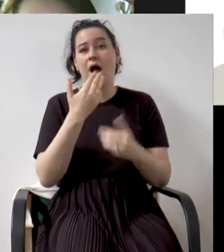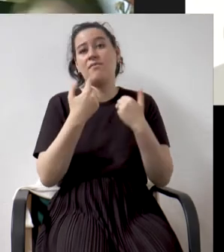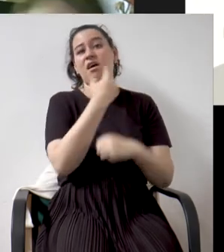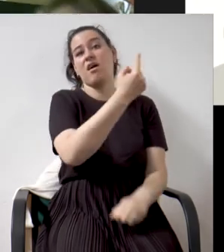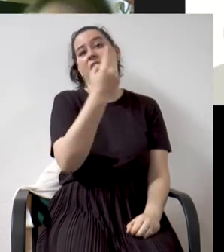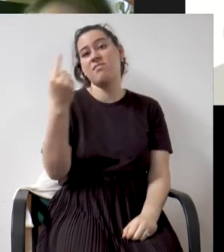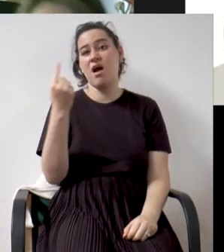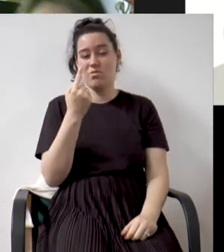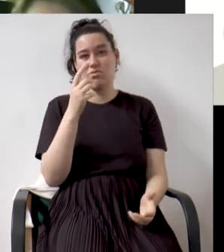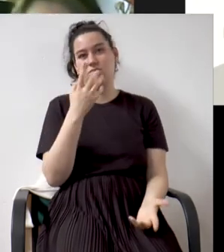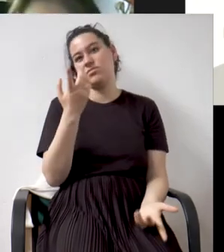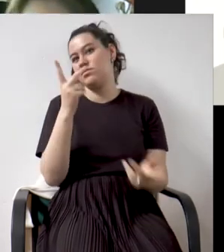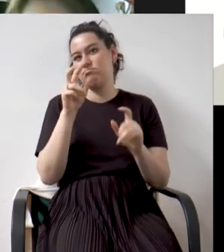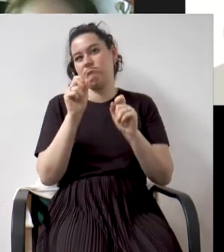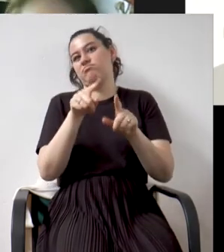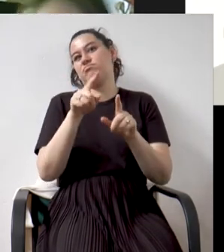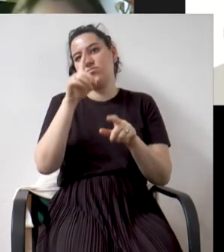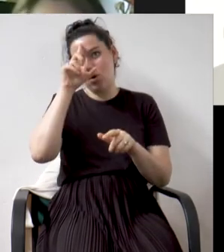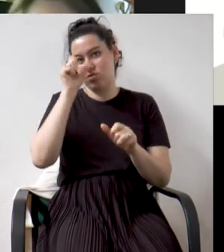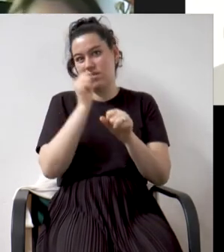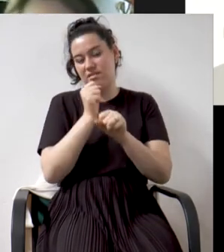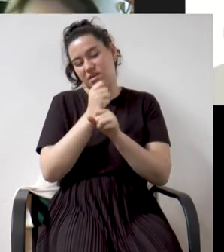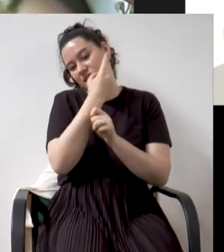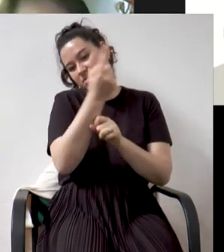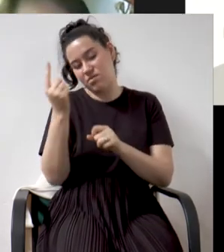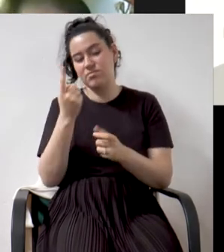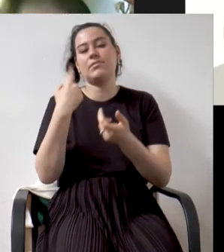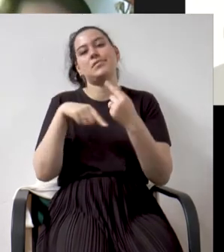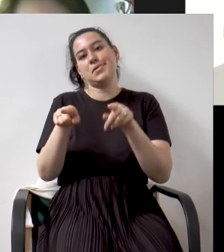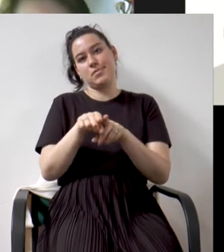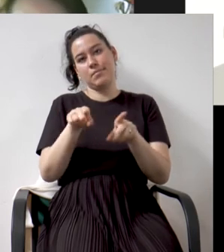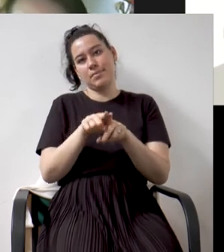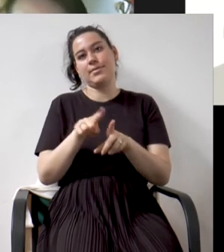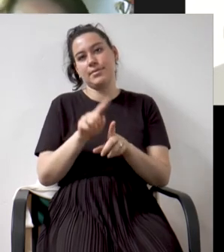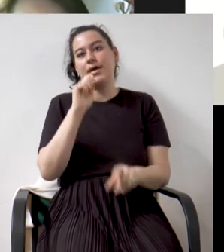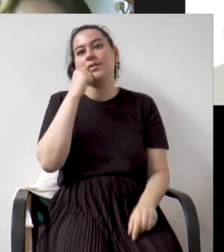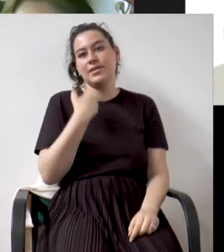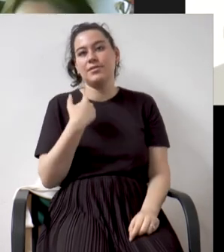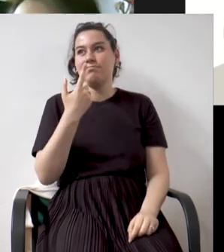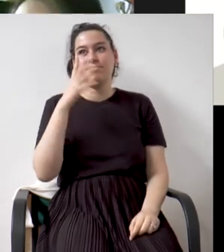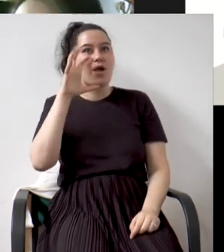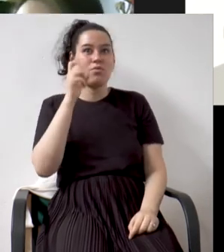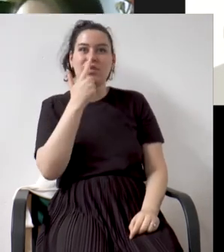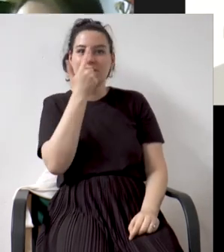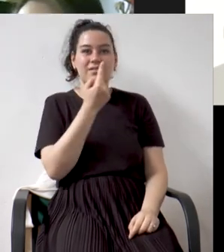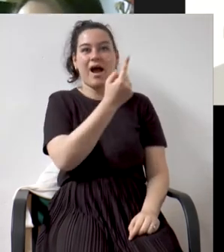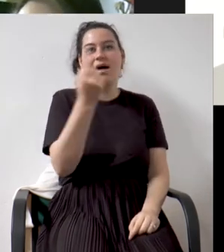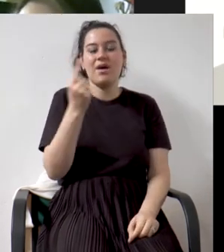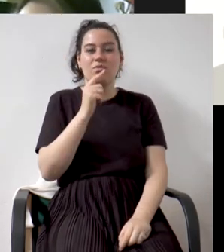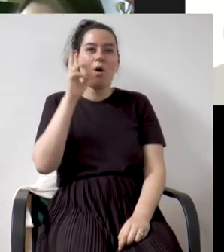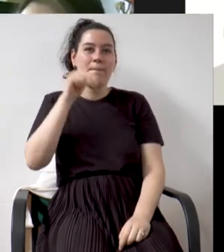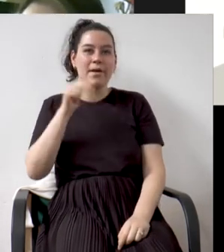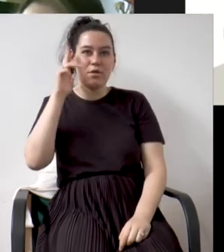CNU. Y después me explicó la lógica en la que estaba y dije, sí, vale la pena. Y realmente vale la pena haber podido escuchar al resto de los